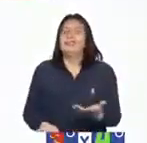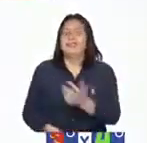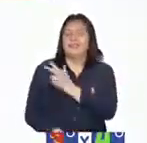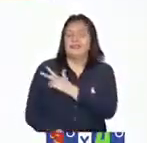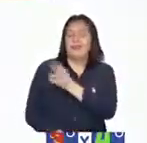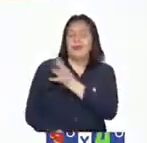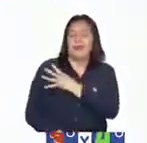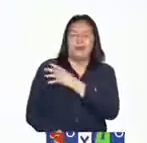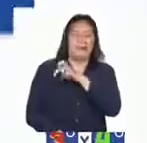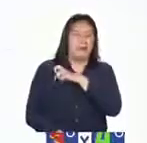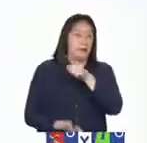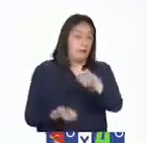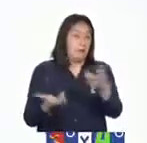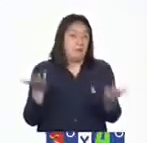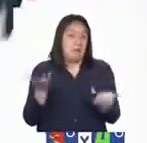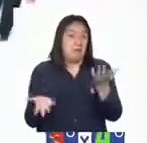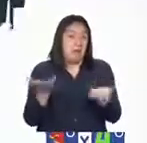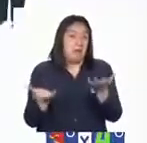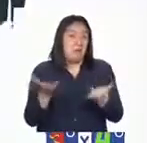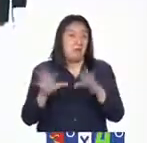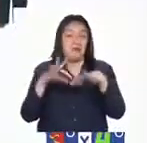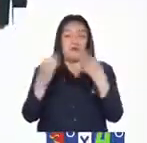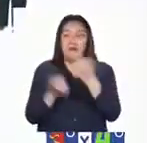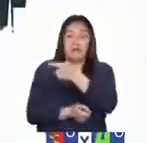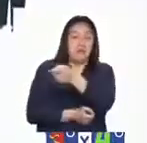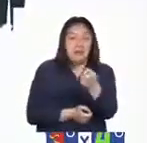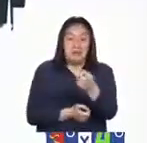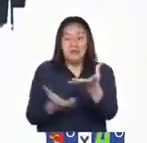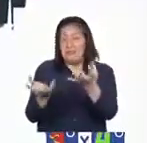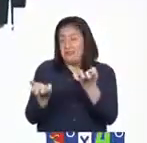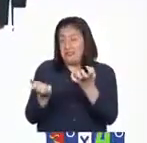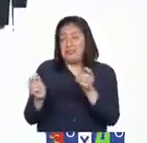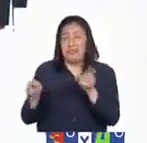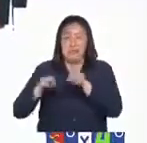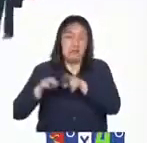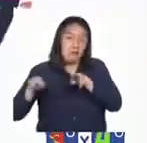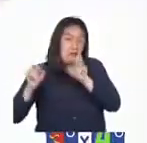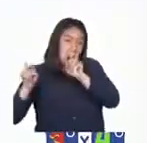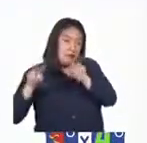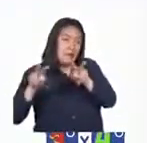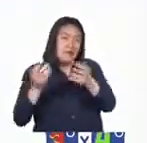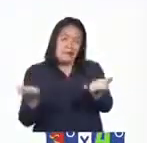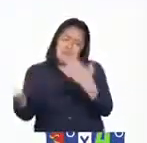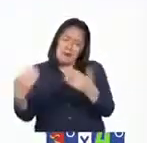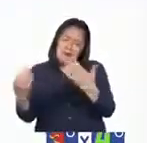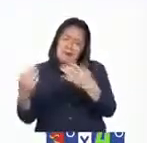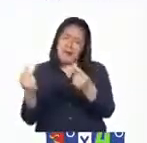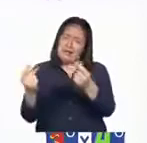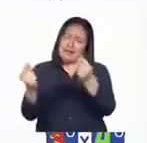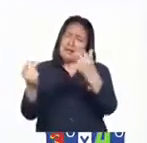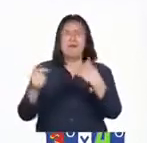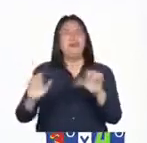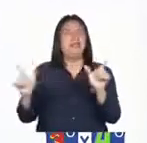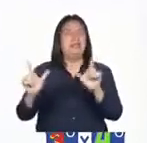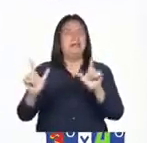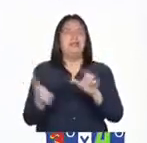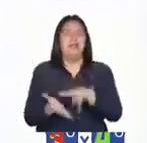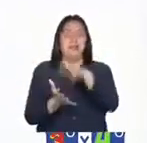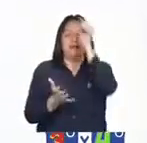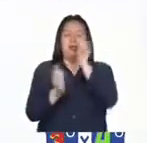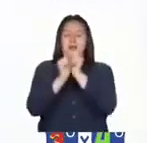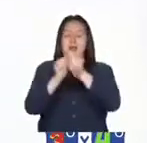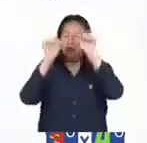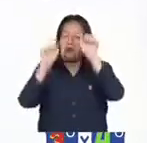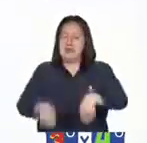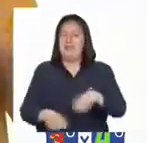de primaria. Si tienen por ahí algún familiar que pueda ver el programa con ustedes, que venga rapidito a ver la tele porque aprender juntos